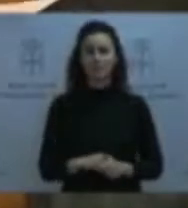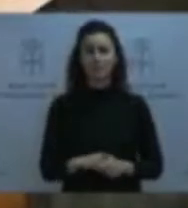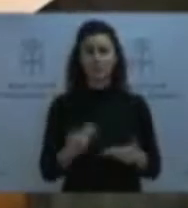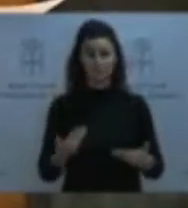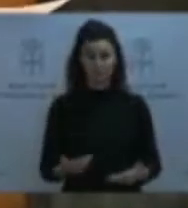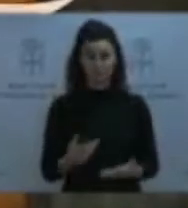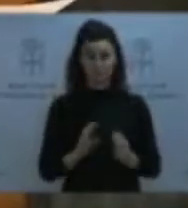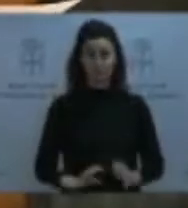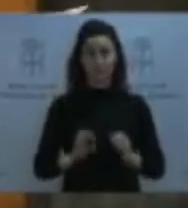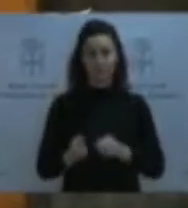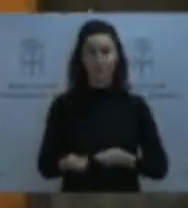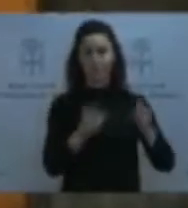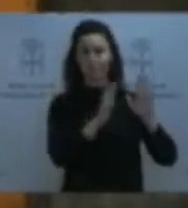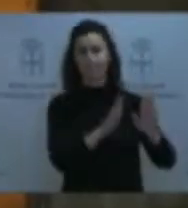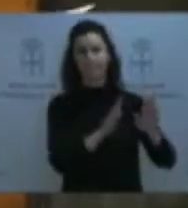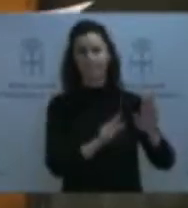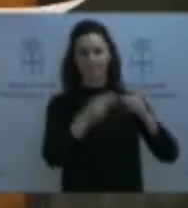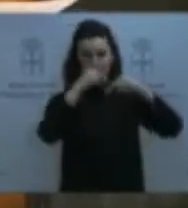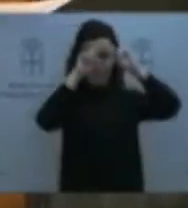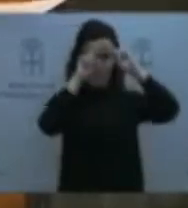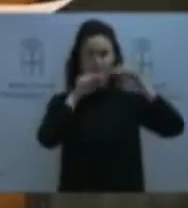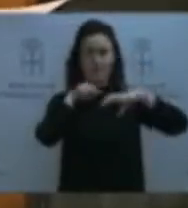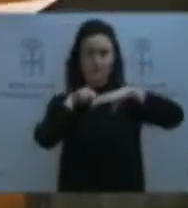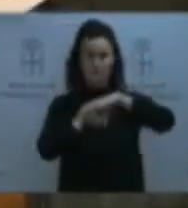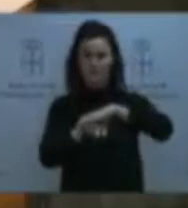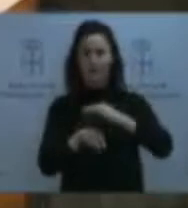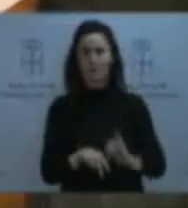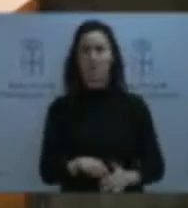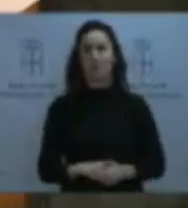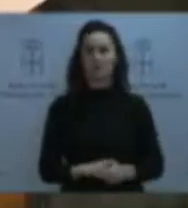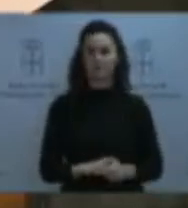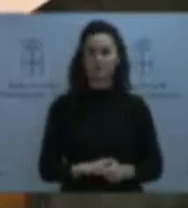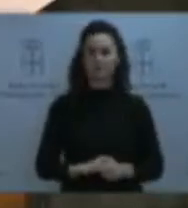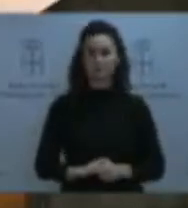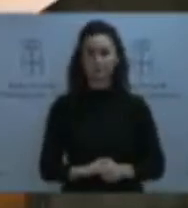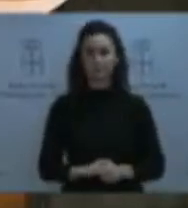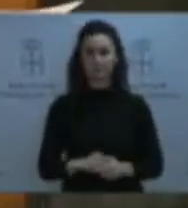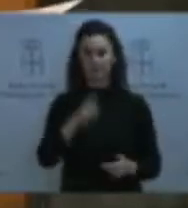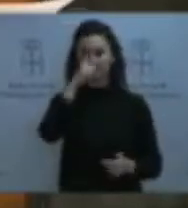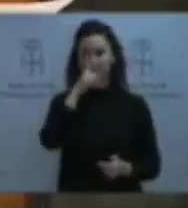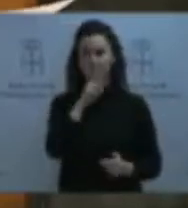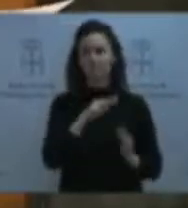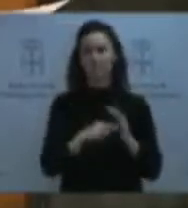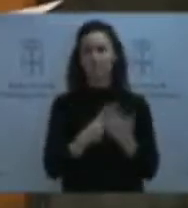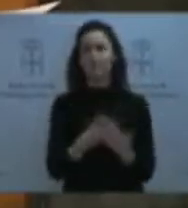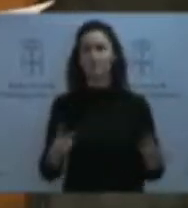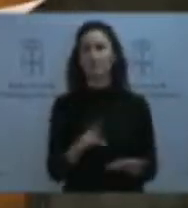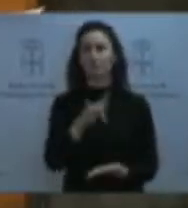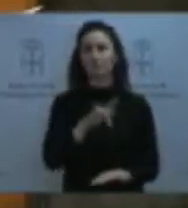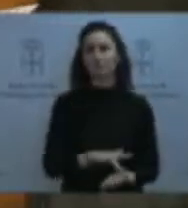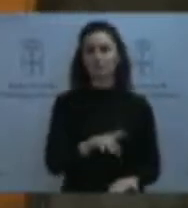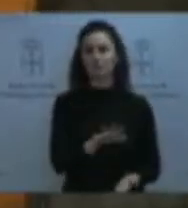las resonancias magnéticas, de forma que en el año 2017 sobre las que se venían realizando, se han